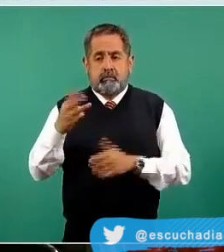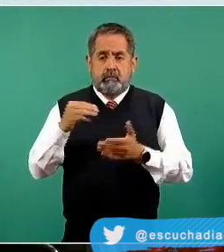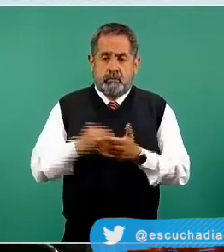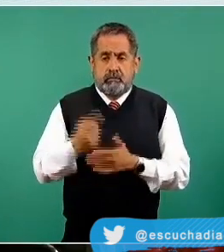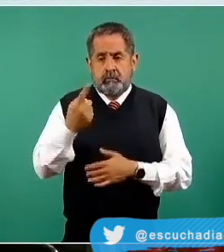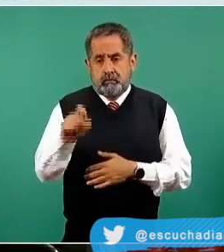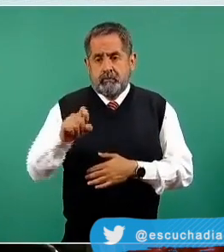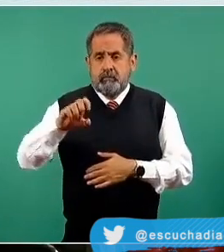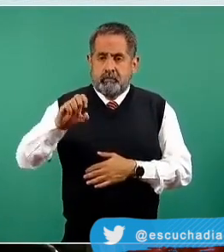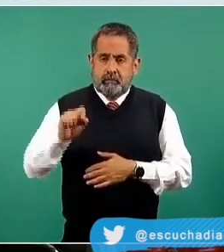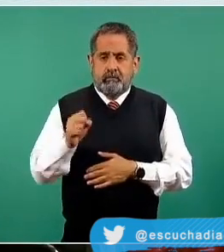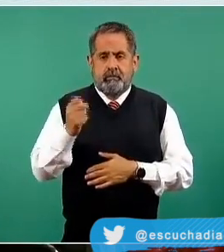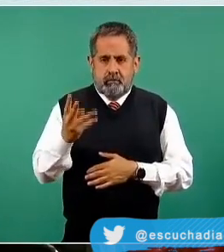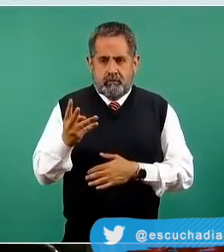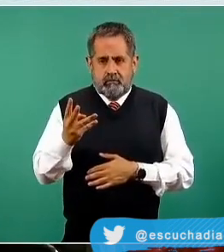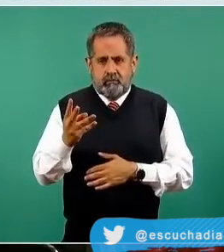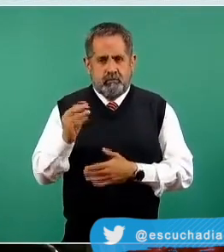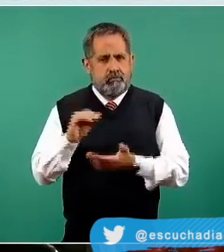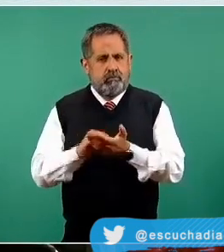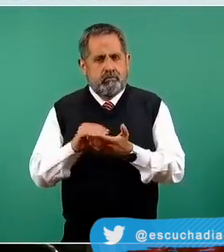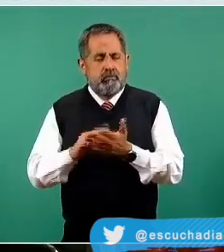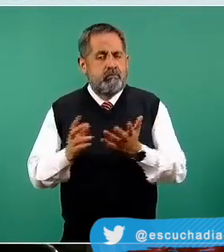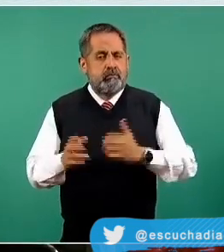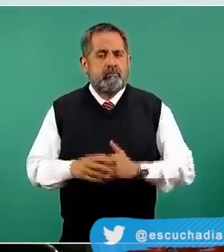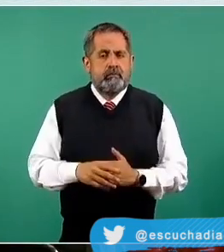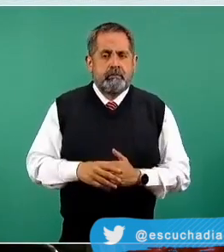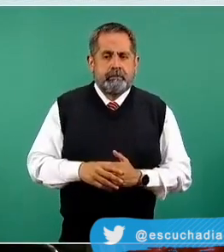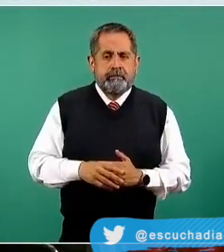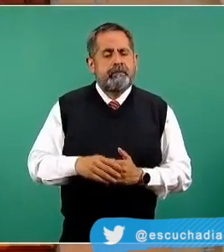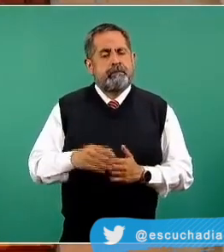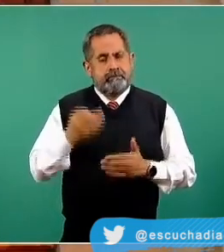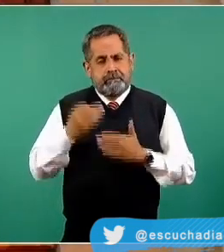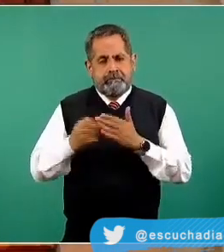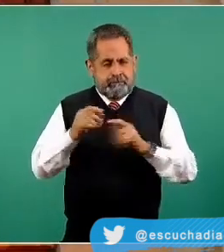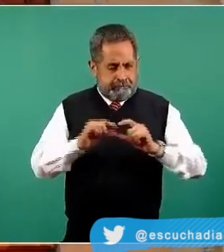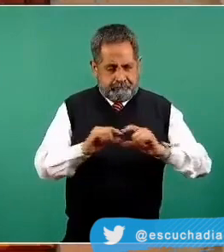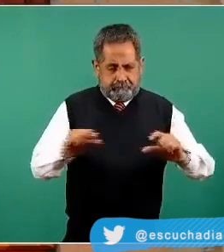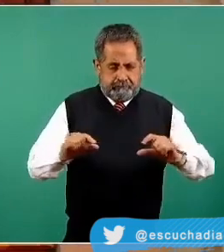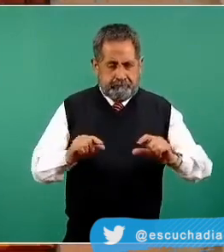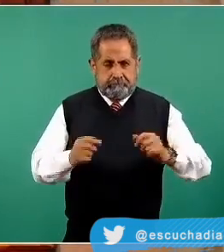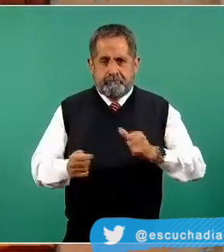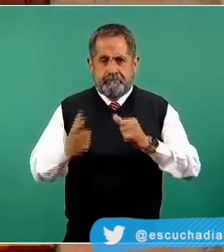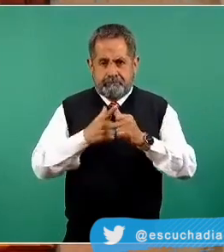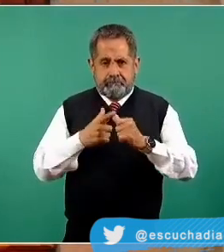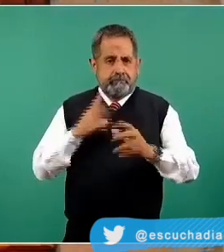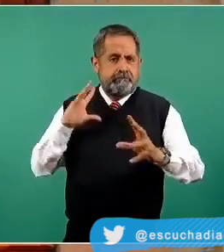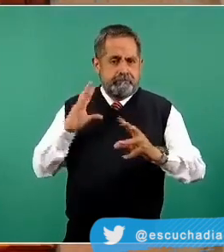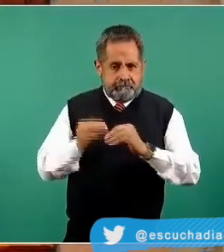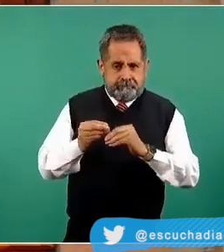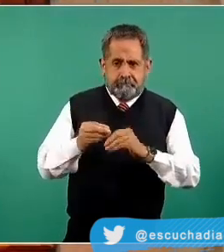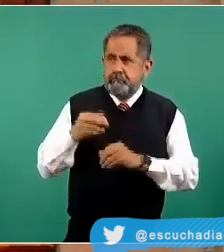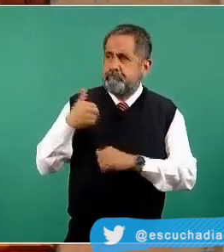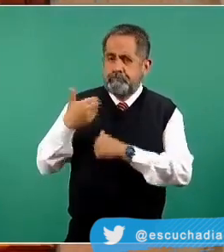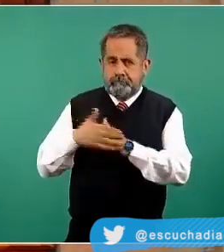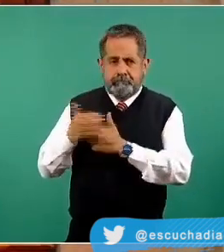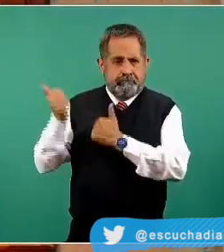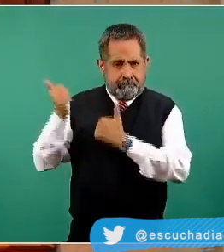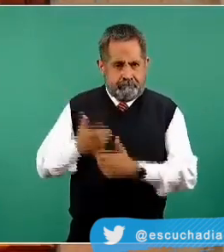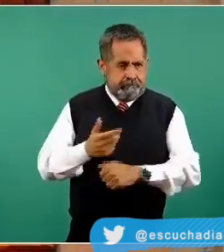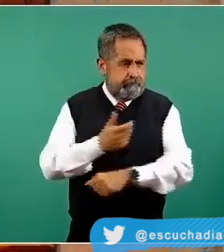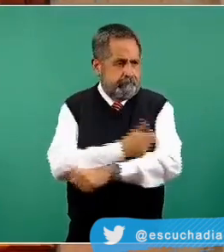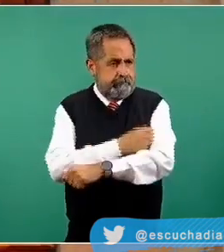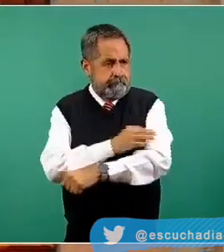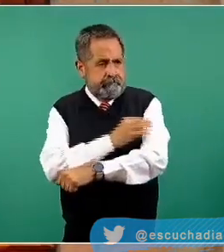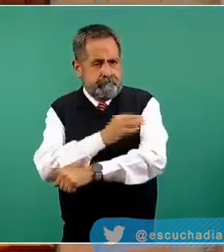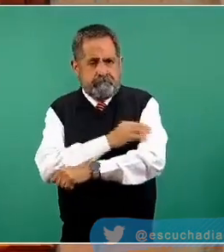11.703.164 dosis de vacuna aplicada, recordando que aquí estamos sumando el total de dosis, es decir, tanto las primeras como en su momento ya las